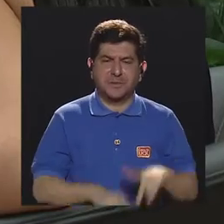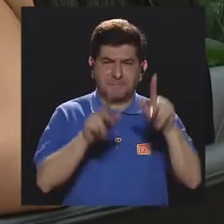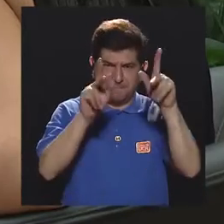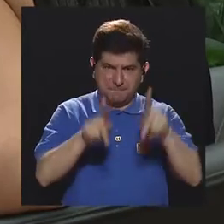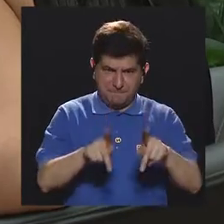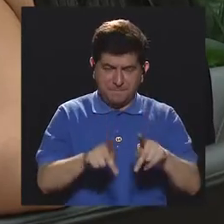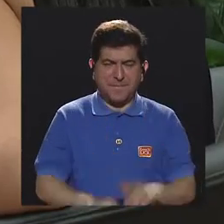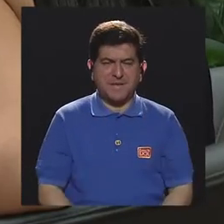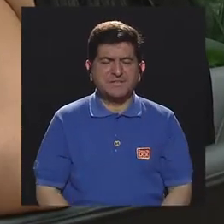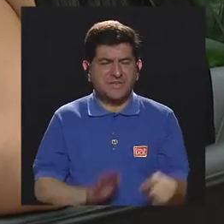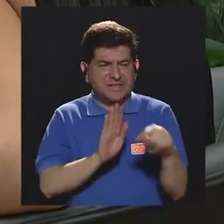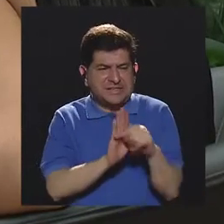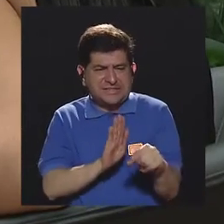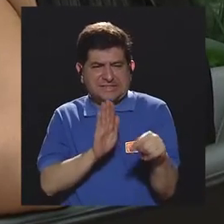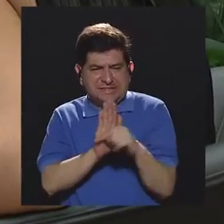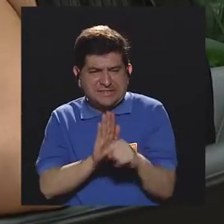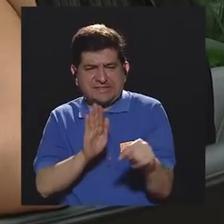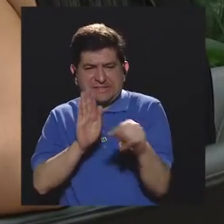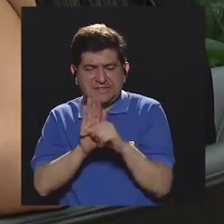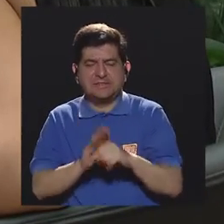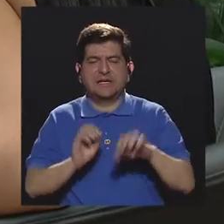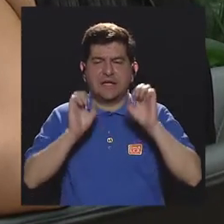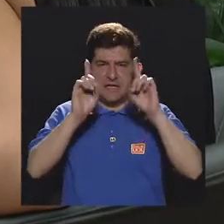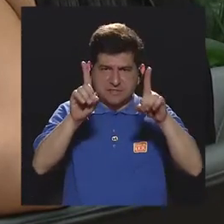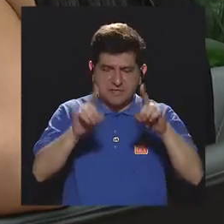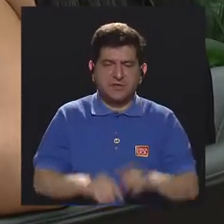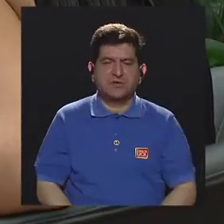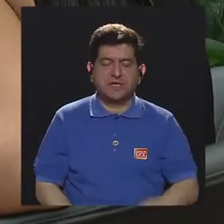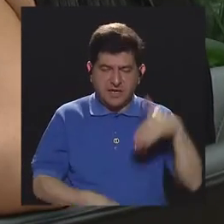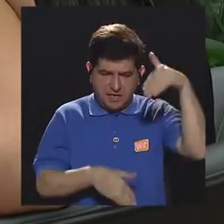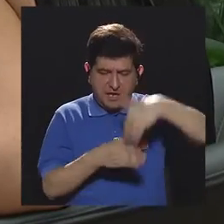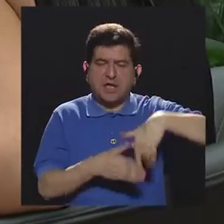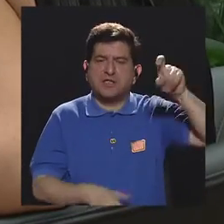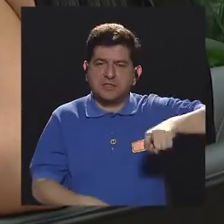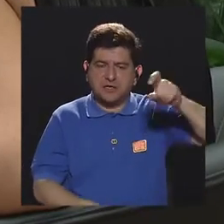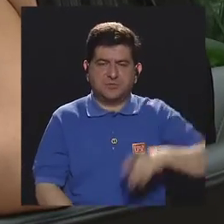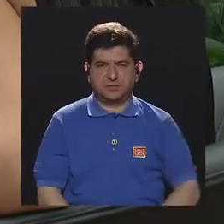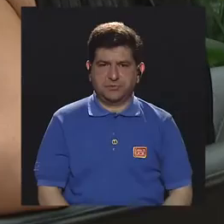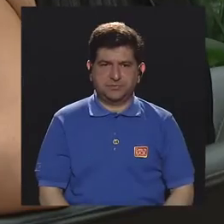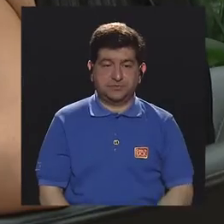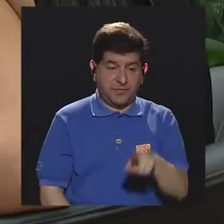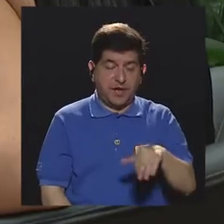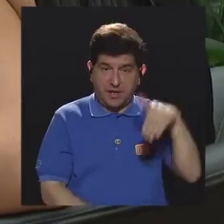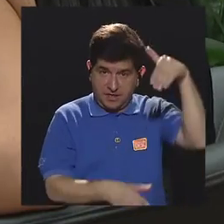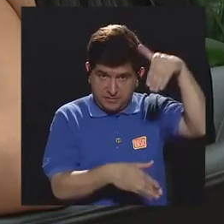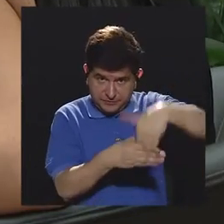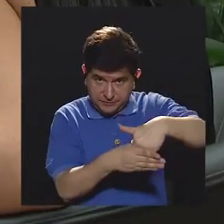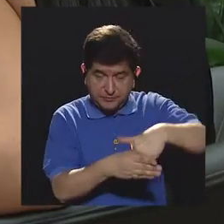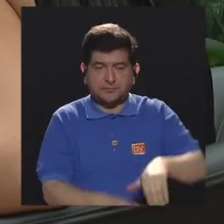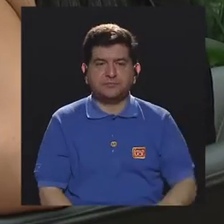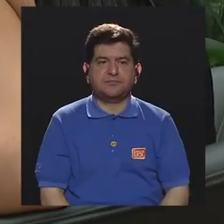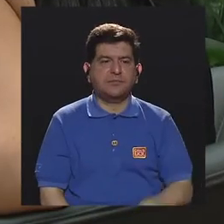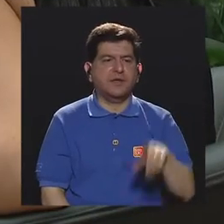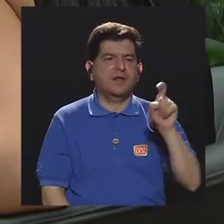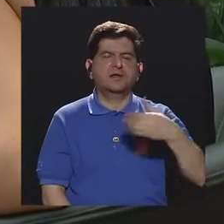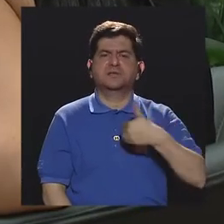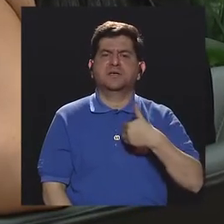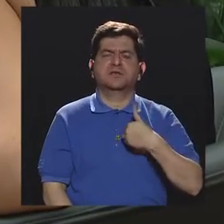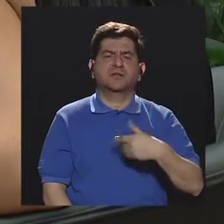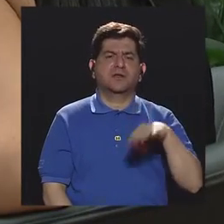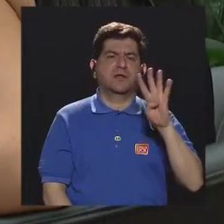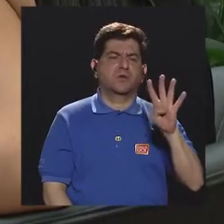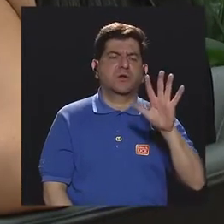si la persona está en mucha negación, es educarse para una intervención. En esa intervención tienen que